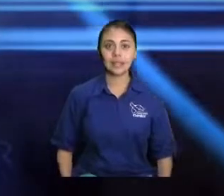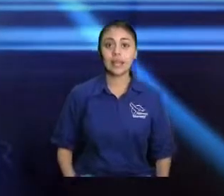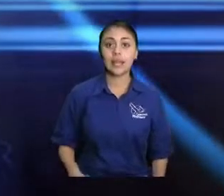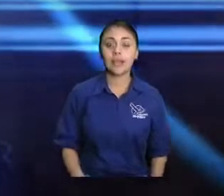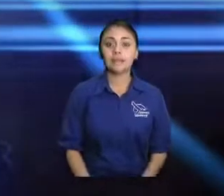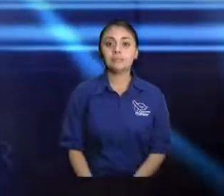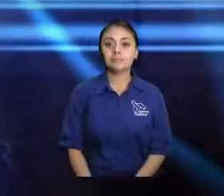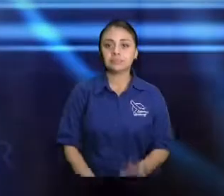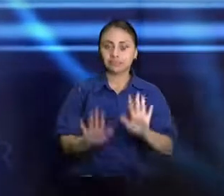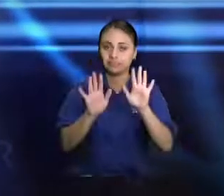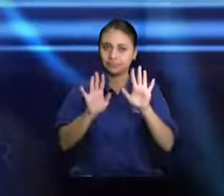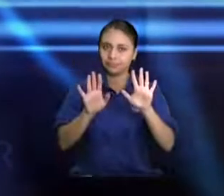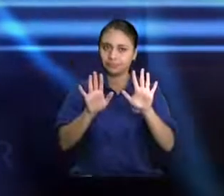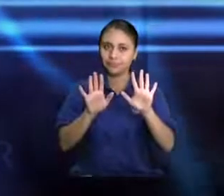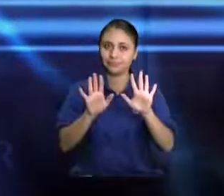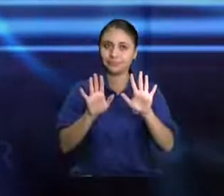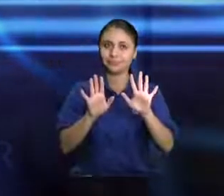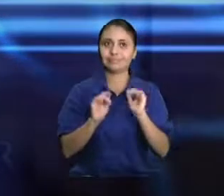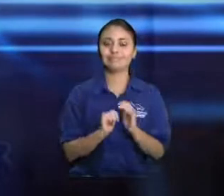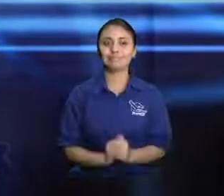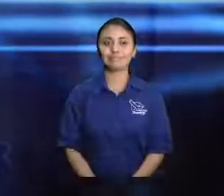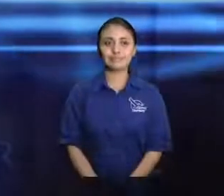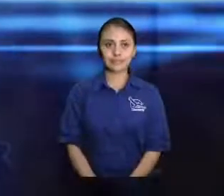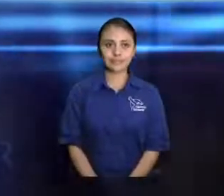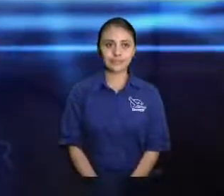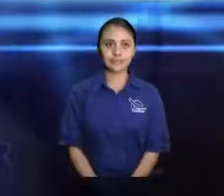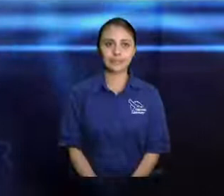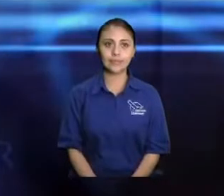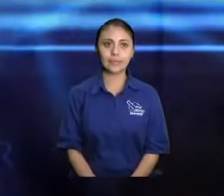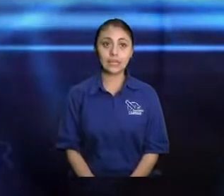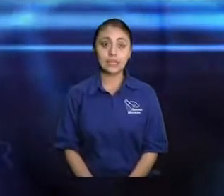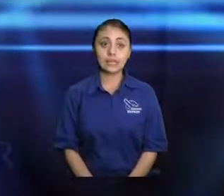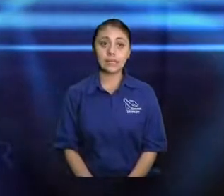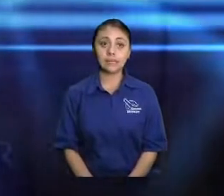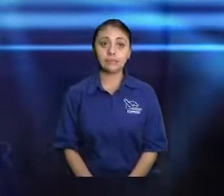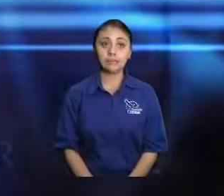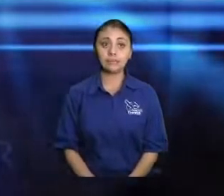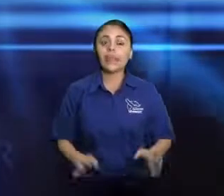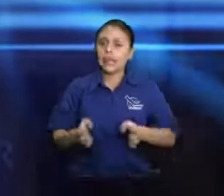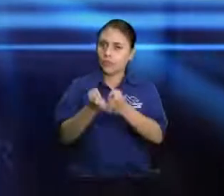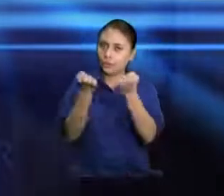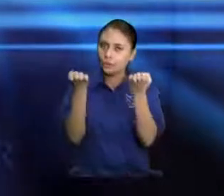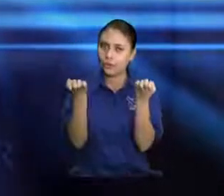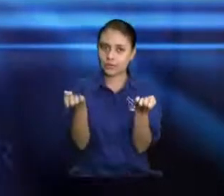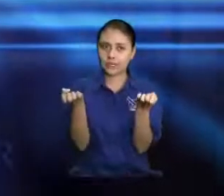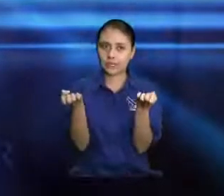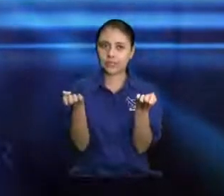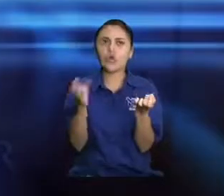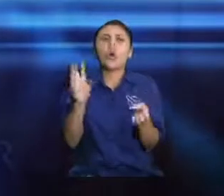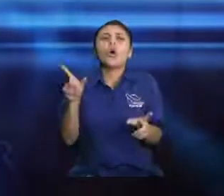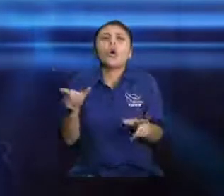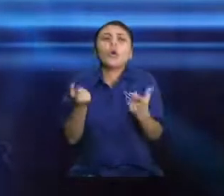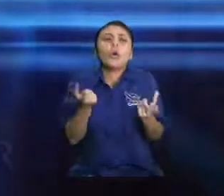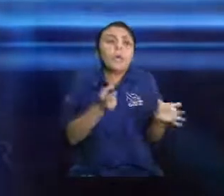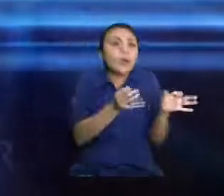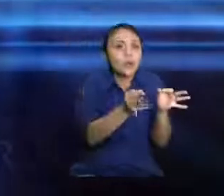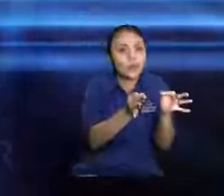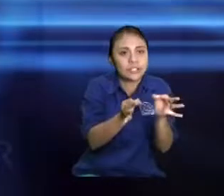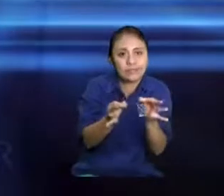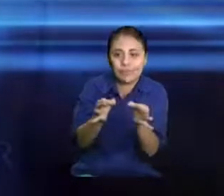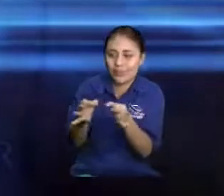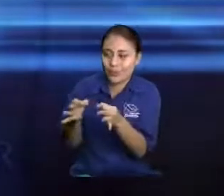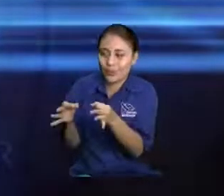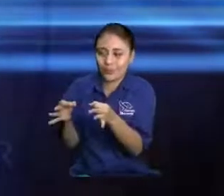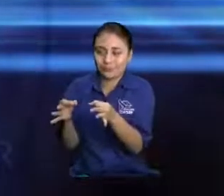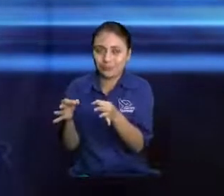Campo Marte. Entonces, no, me refiero a que, ¿cómo lo arreglo, ah? No